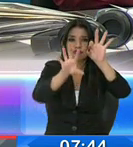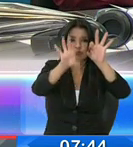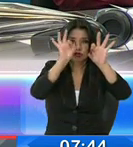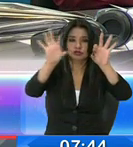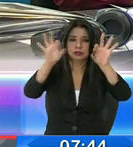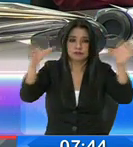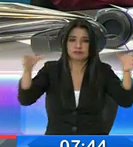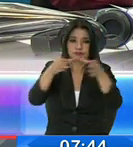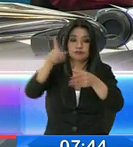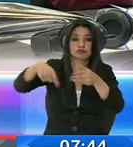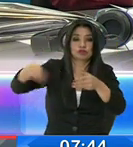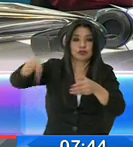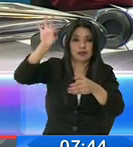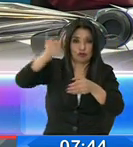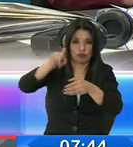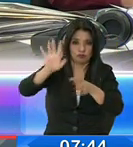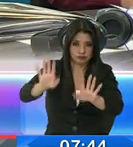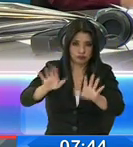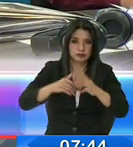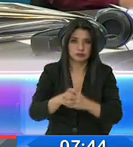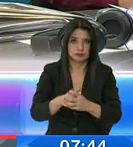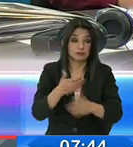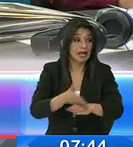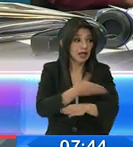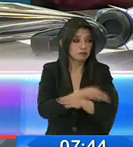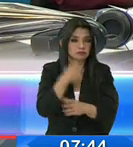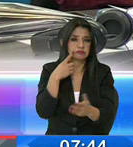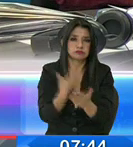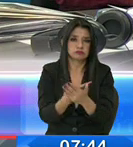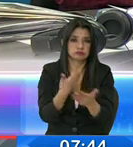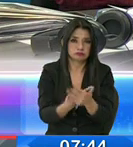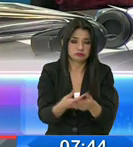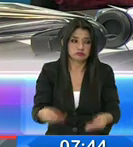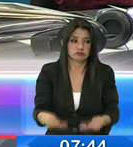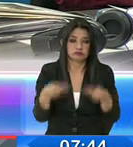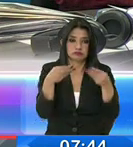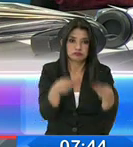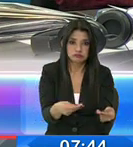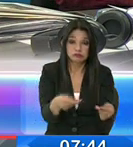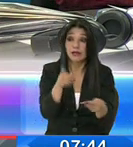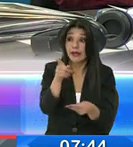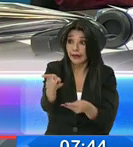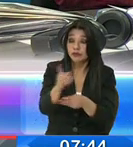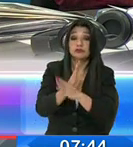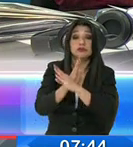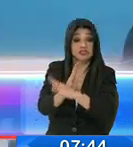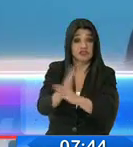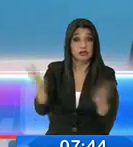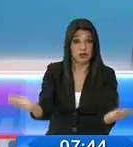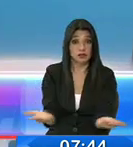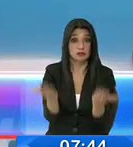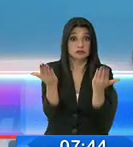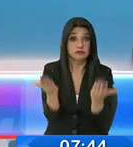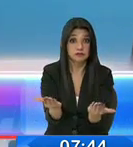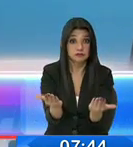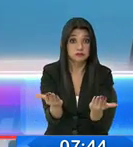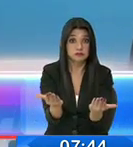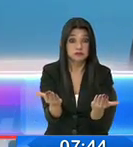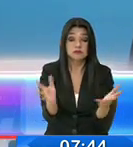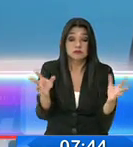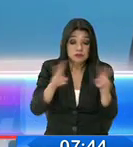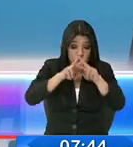de los elementos que las acusaciones presentemos y los de descargo que presenten los defendidos llegarán a una